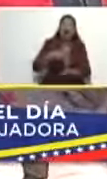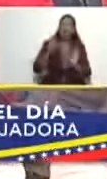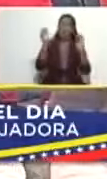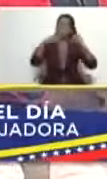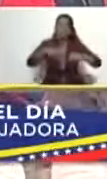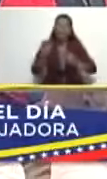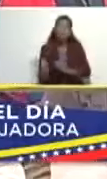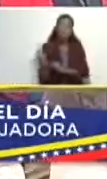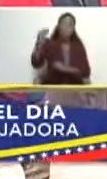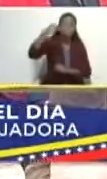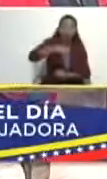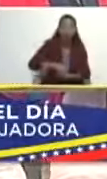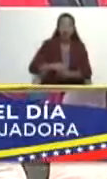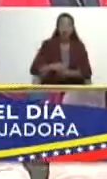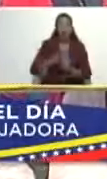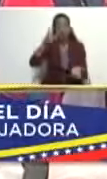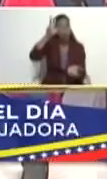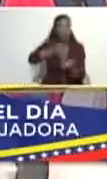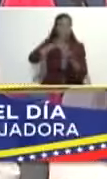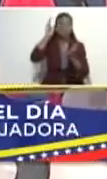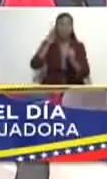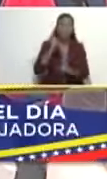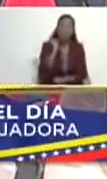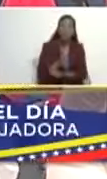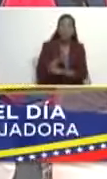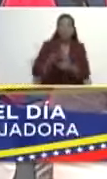acuerdo? Aprobado.